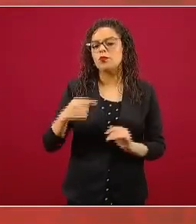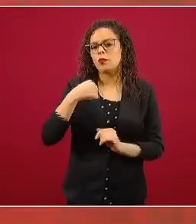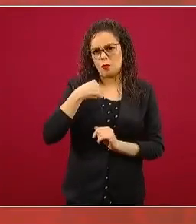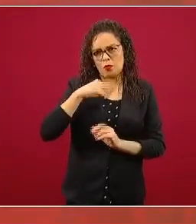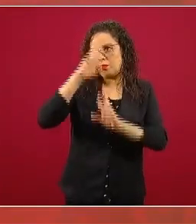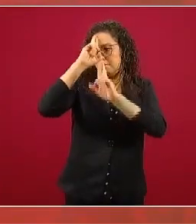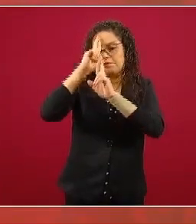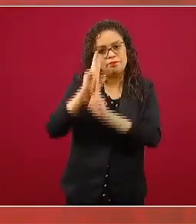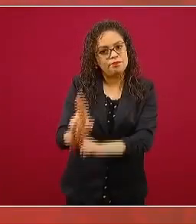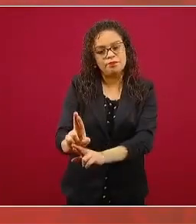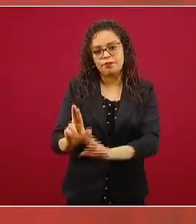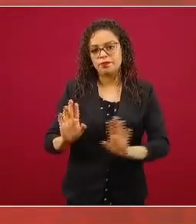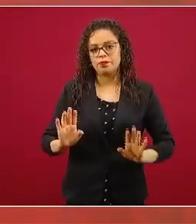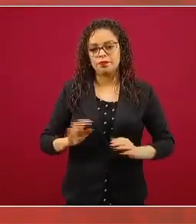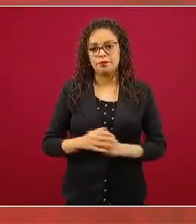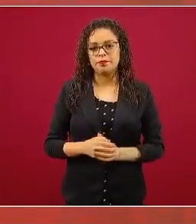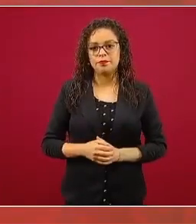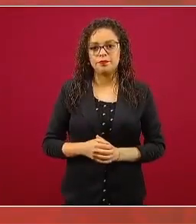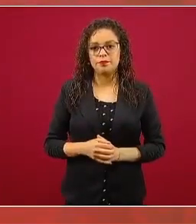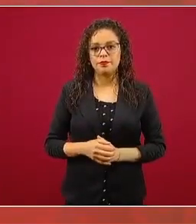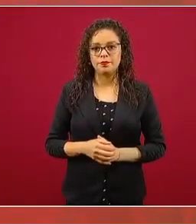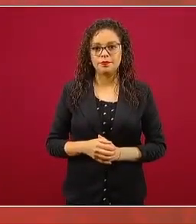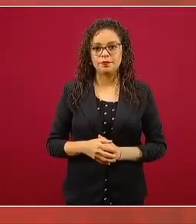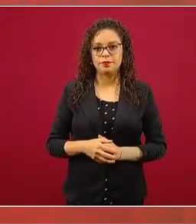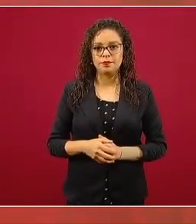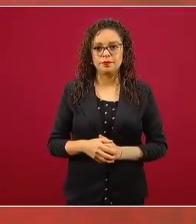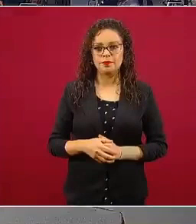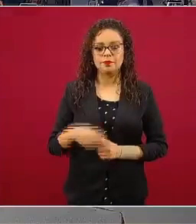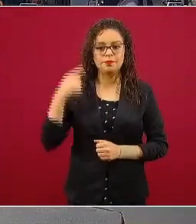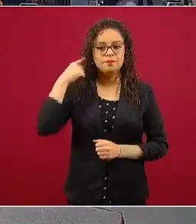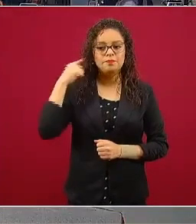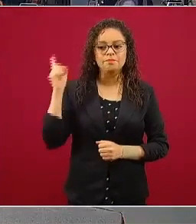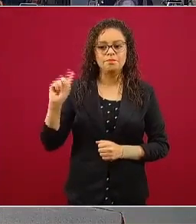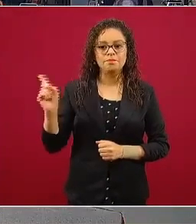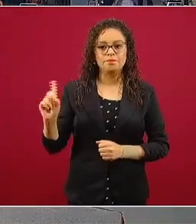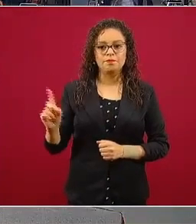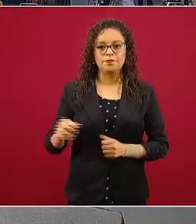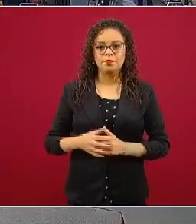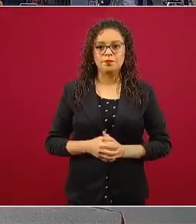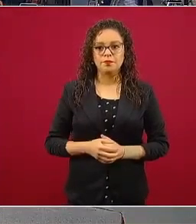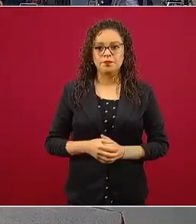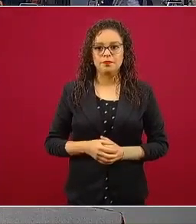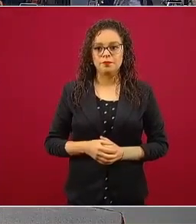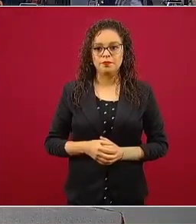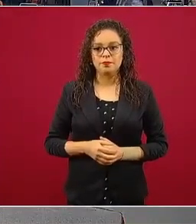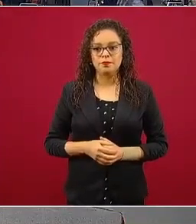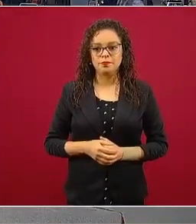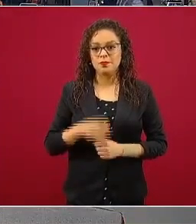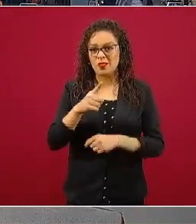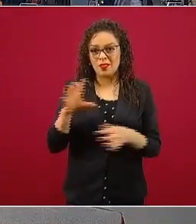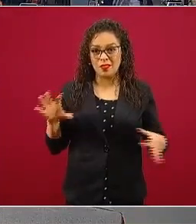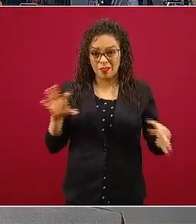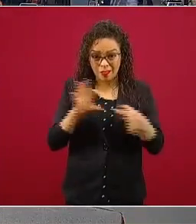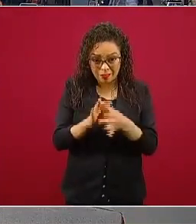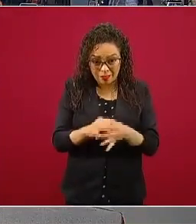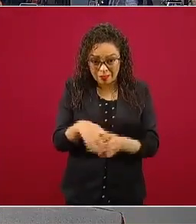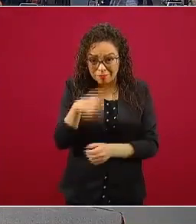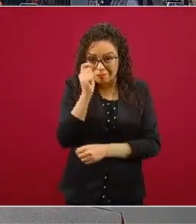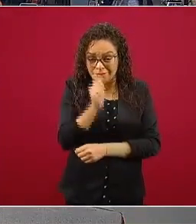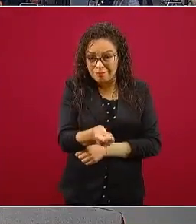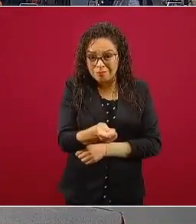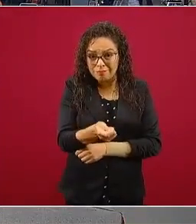respetar. ¿No se afectaría en un periodo electoral la asignación de estos? No tiene que ver con